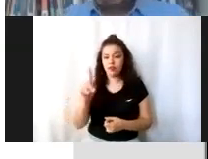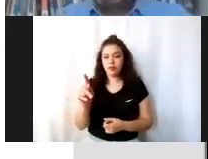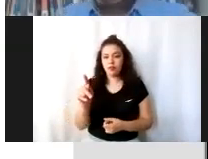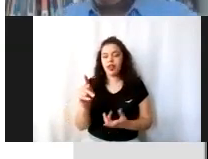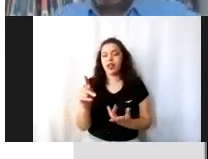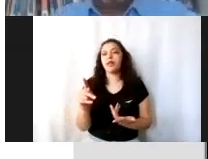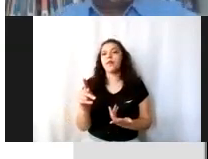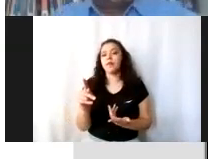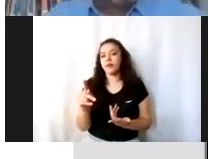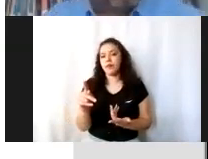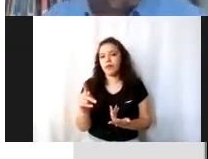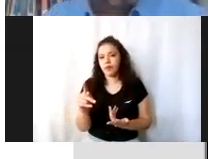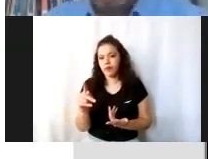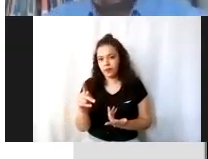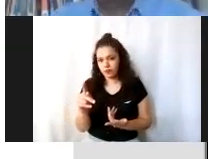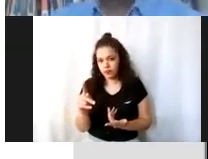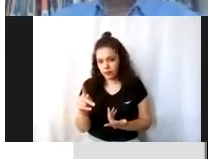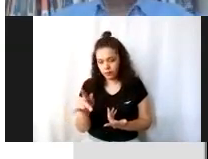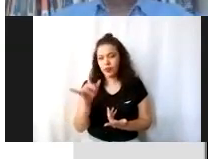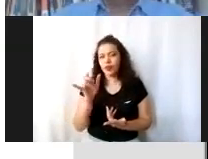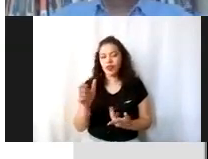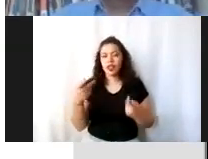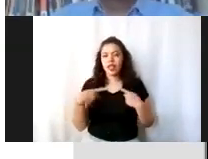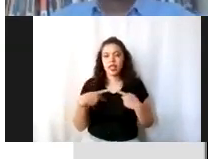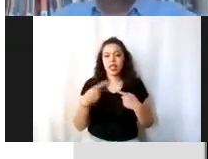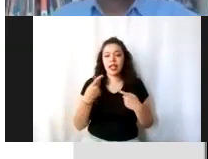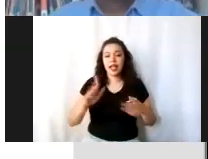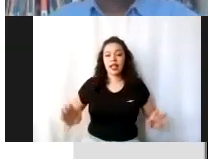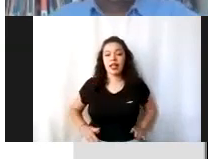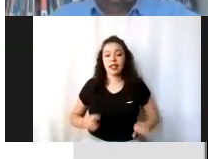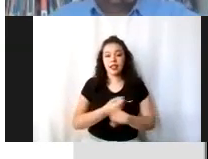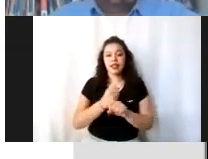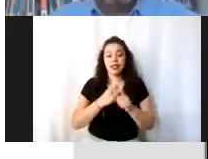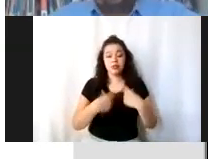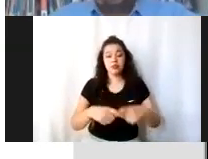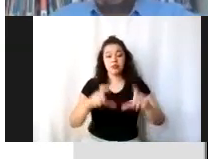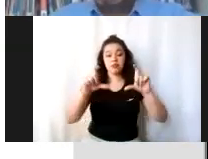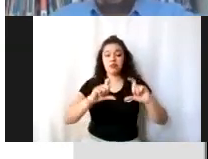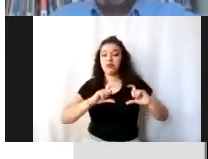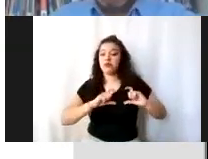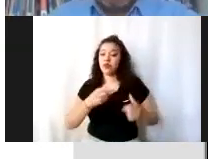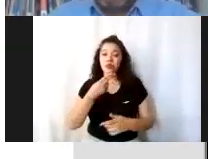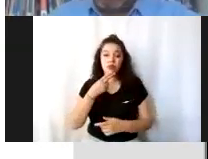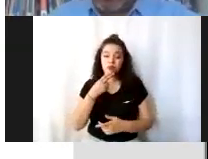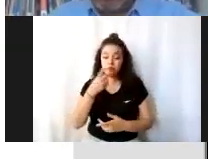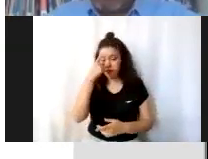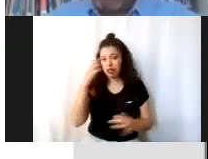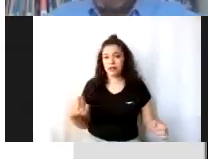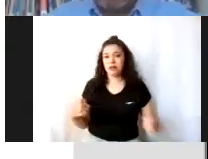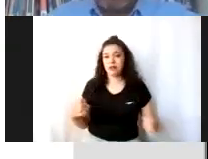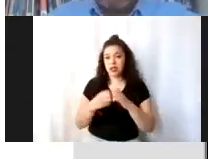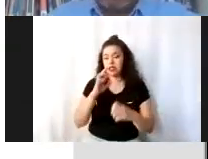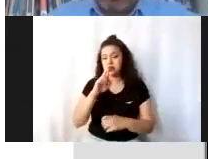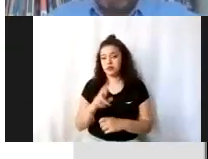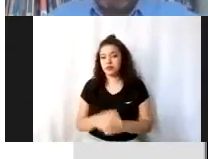sí mantenemos a la vista el tipo de sangre ante cualquier emergencia. Gracias. No, gracias a